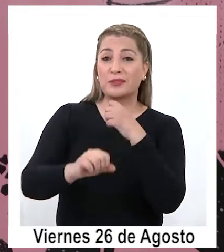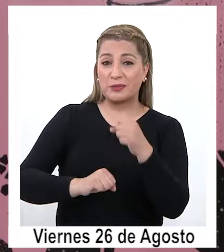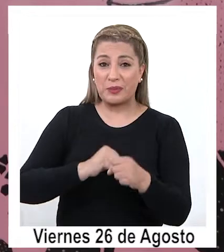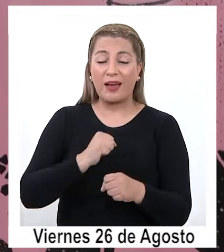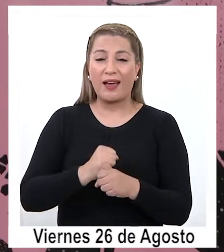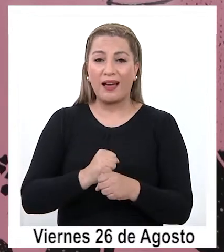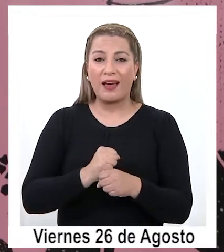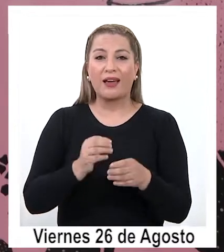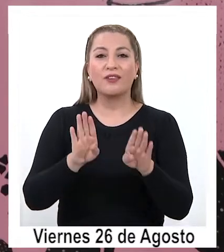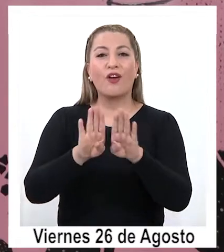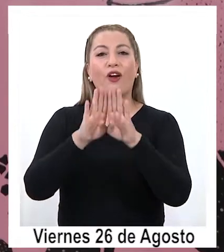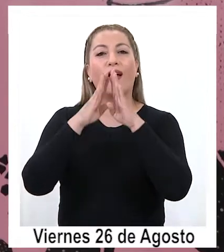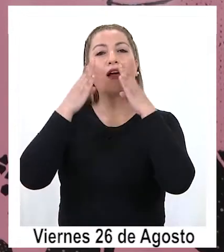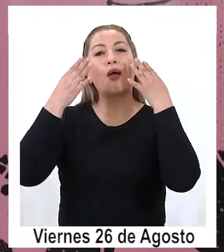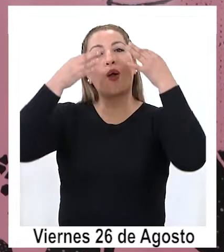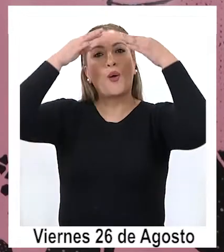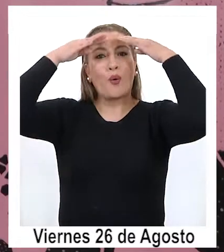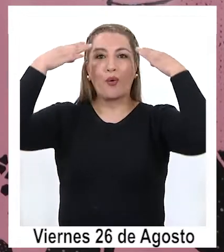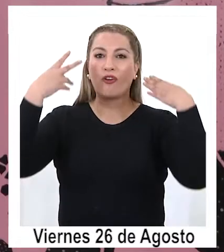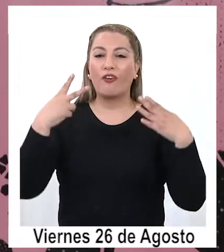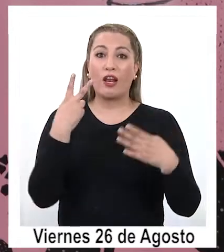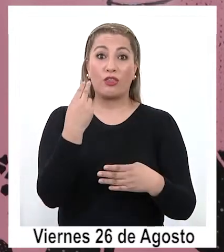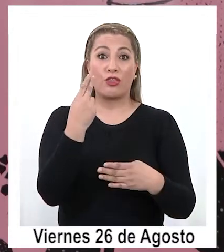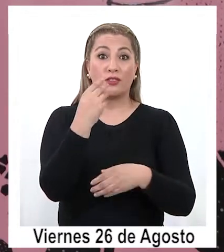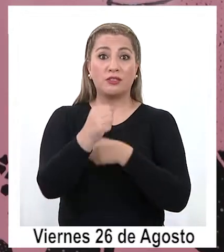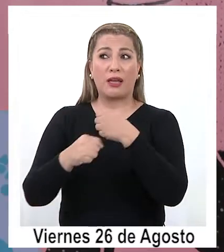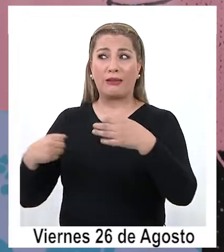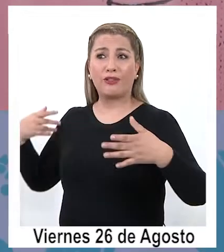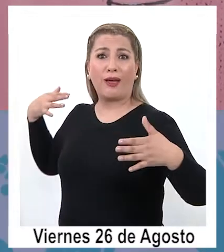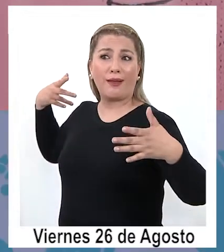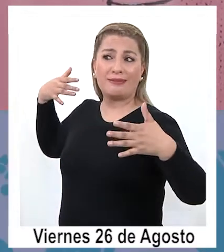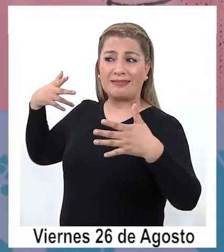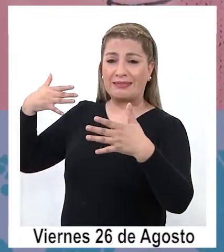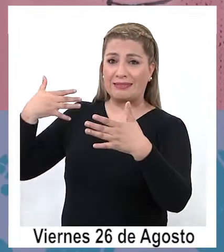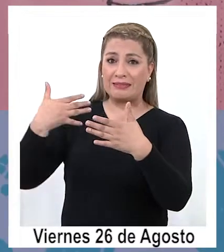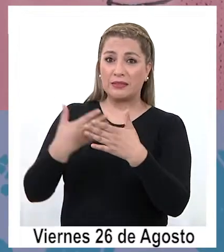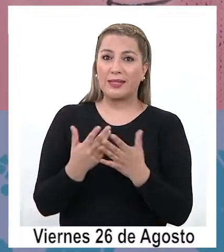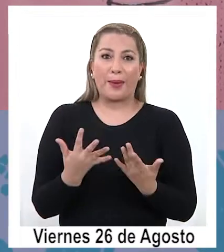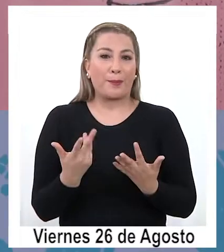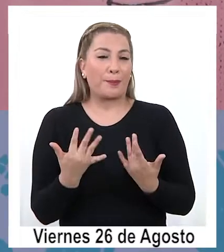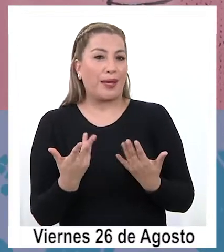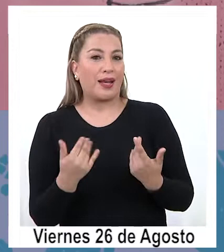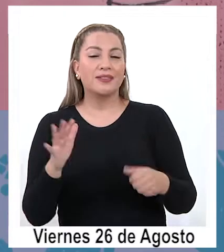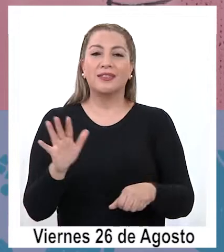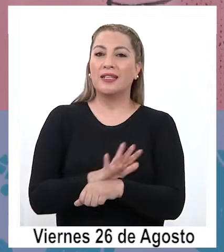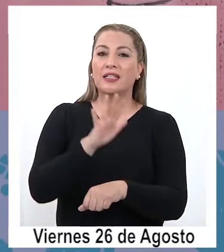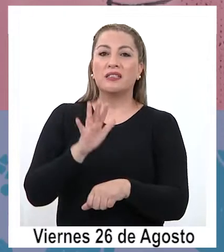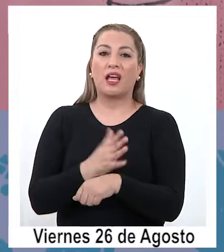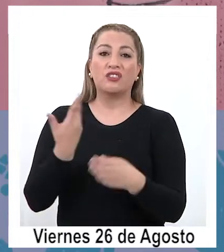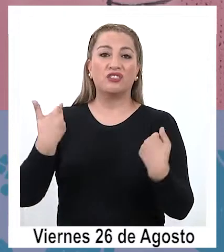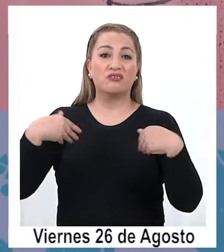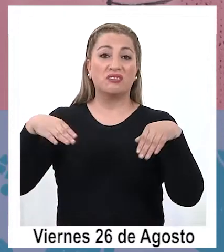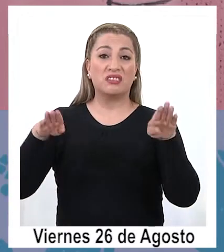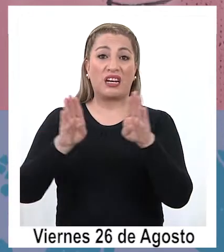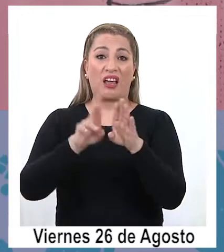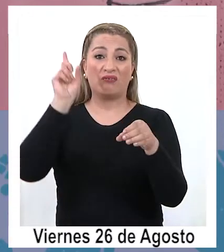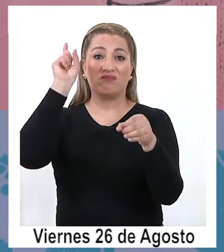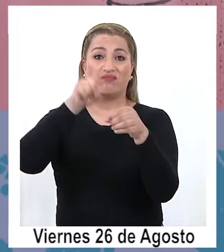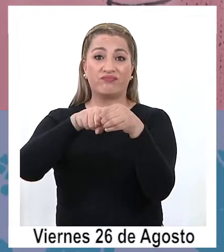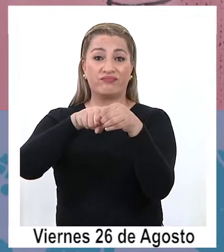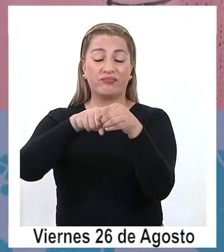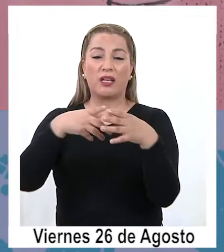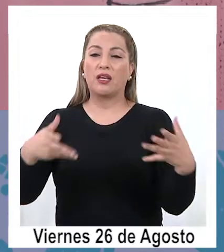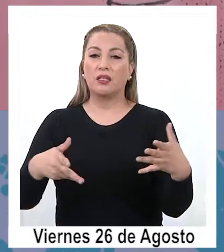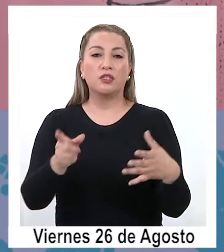se abran las puertas por fin después de 12 años, entiendo, de espera en que este teatro ha estado cerrado y la verdad que es